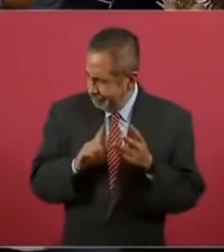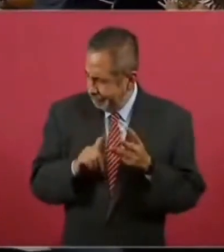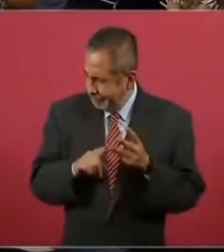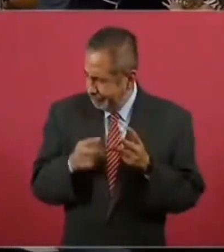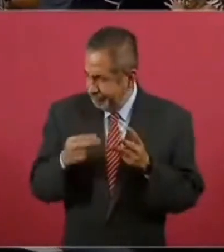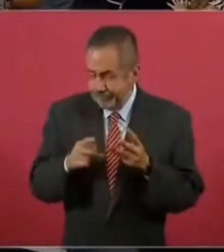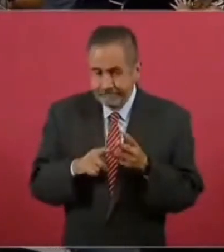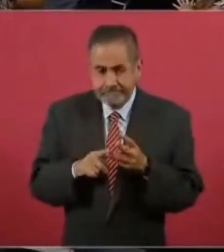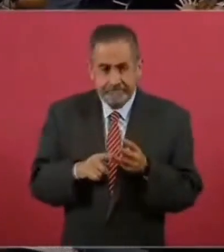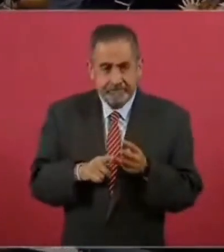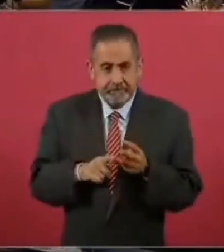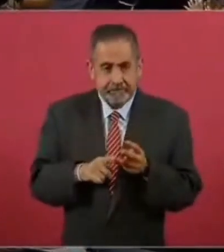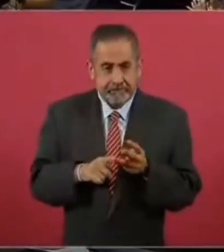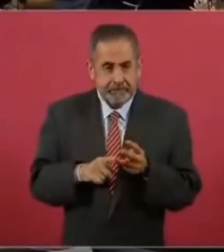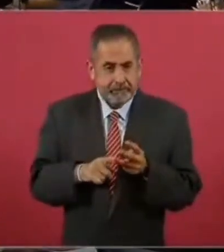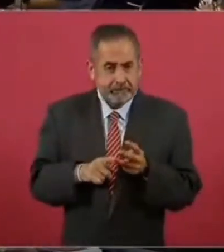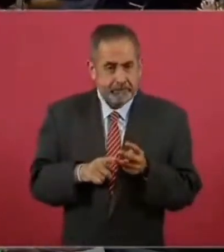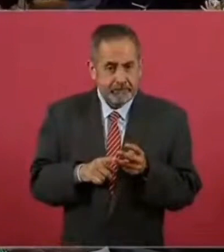sí.